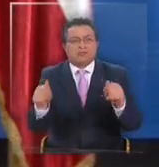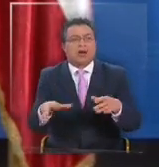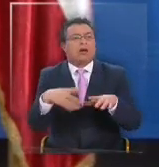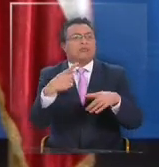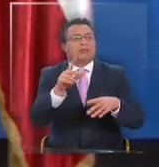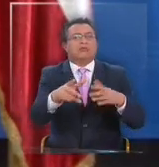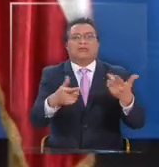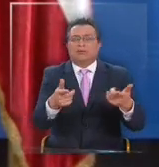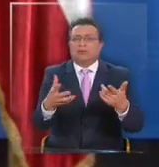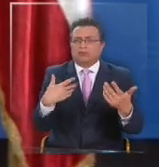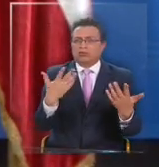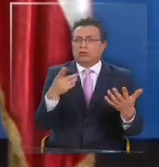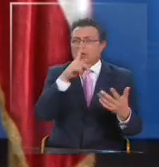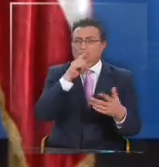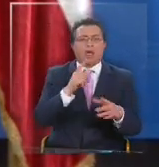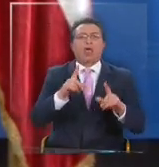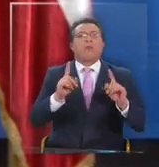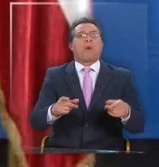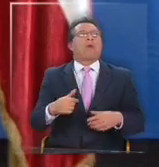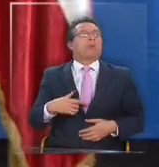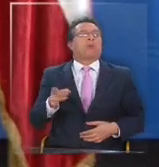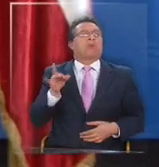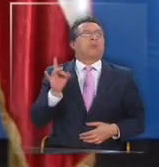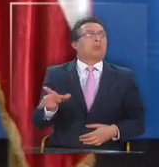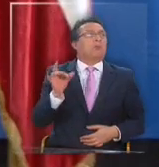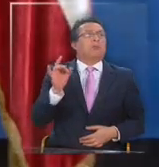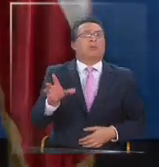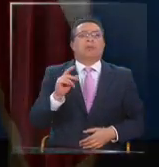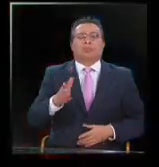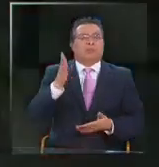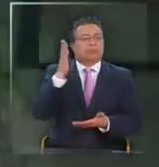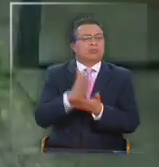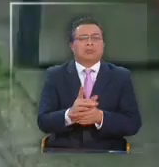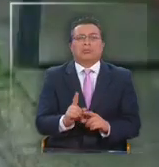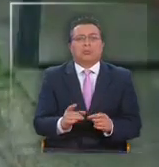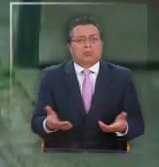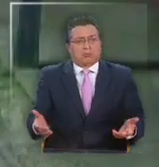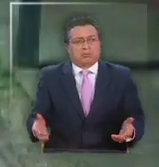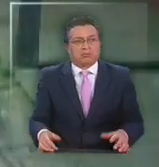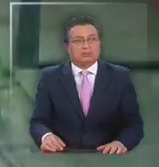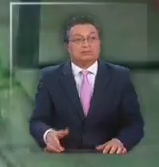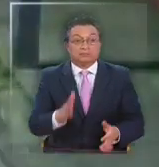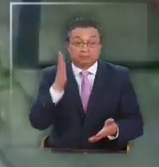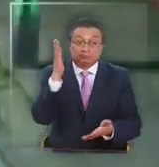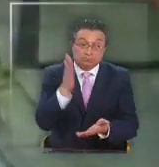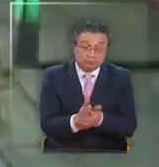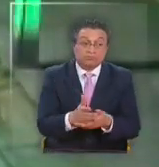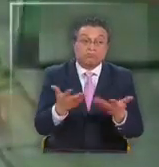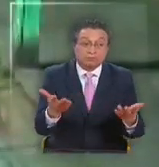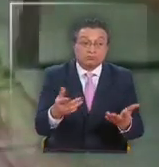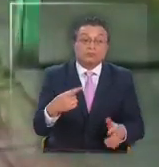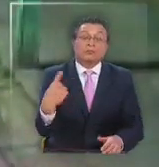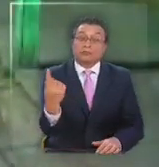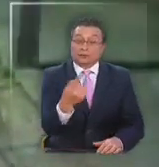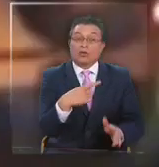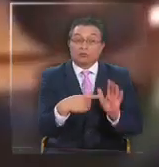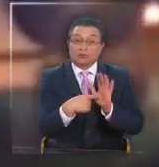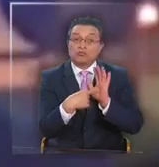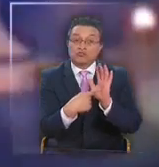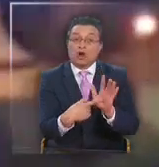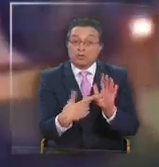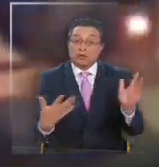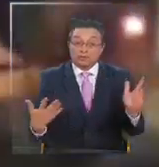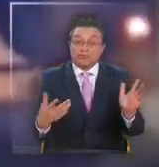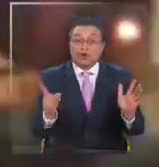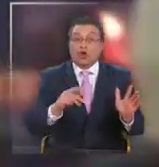que hemos visto y la gente está tratando de hacer igual sin incumplir las restricciones sanitarias. Restricciones sanitarias que otra vez queda demostrado